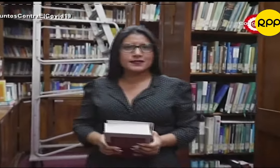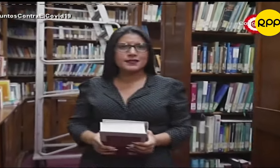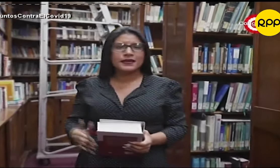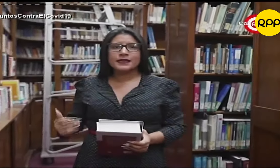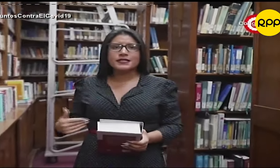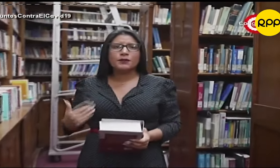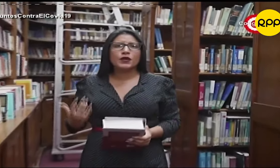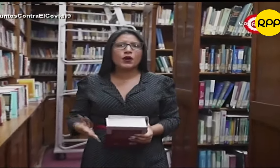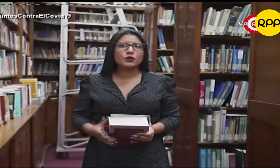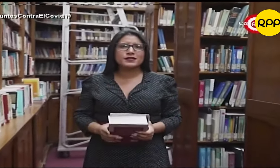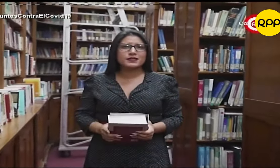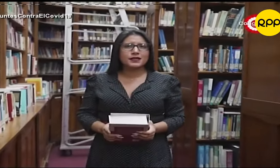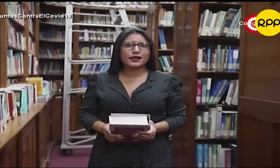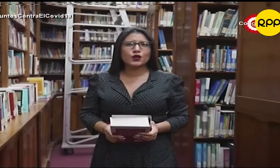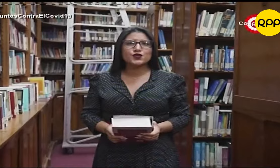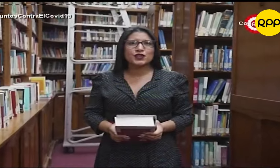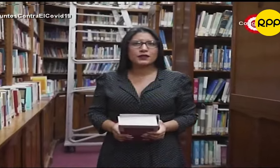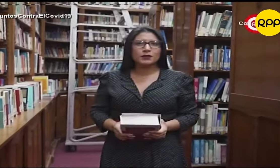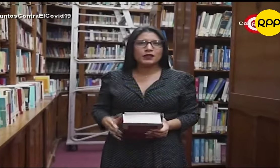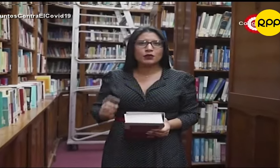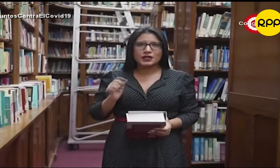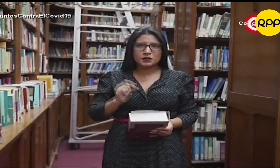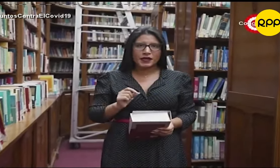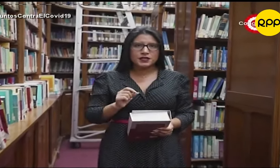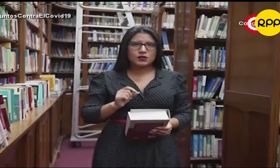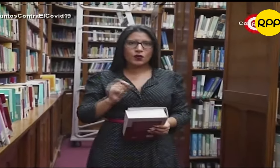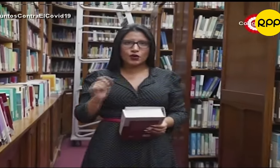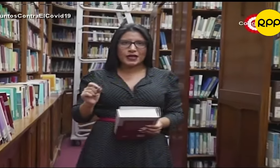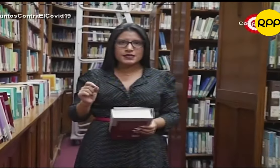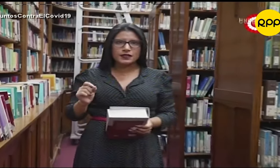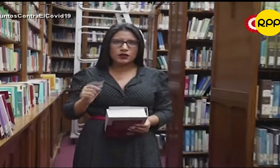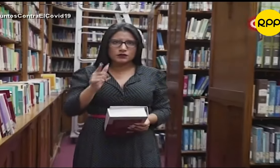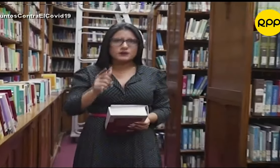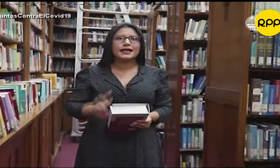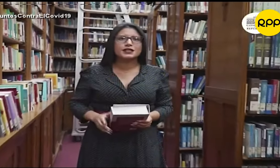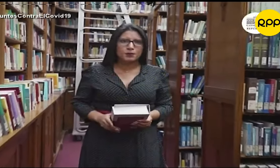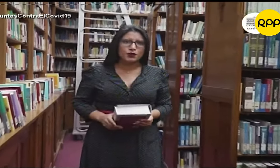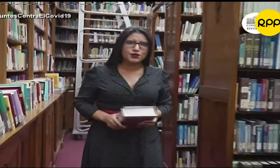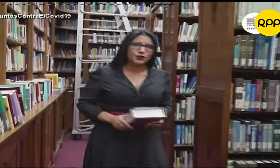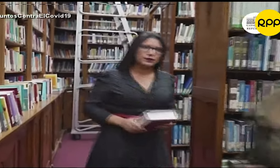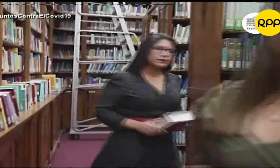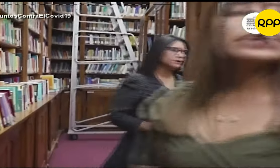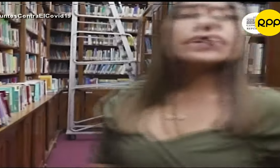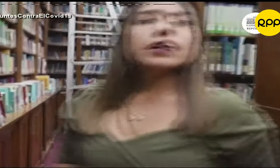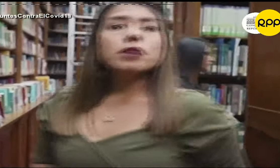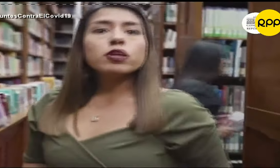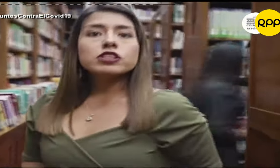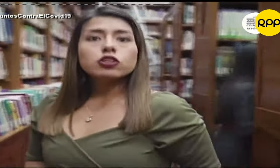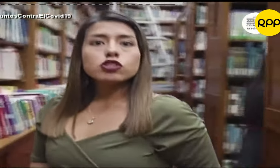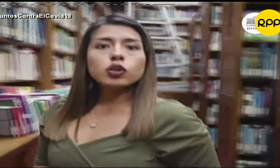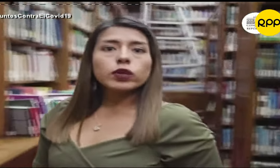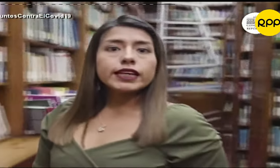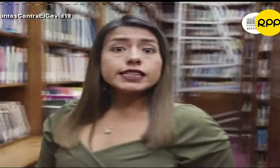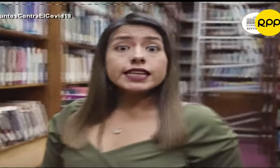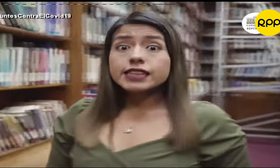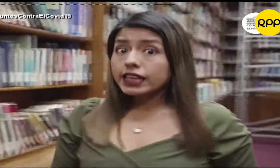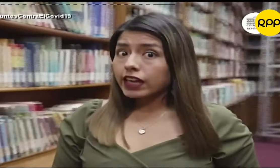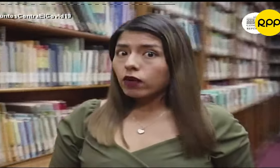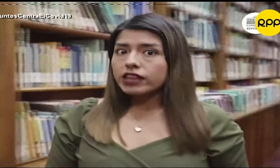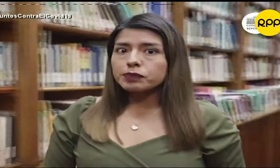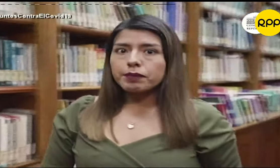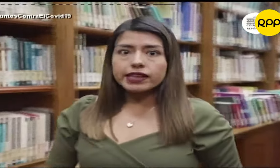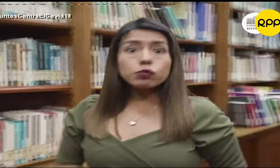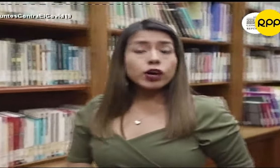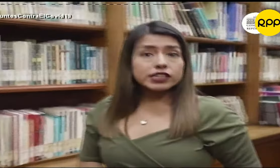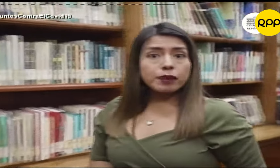nuestras casas, siempre y cuando existiera el consentimiento expreso o tácito del esposo. Recién en 1956 se